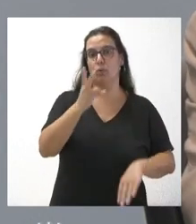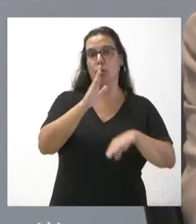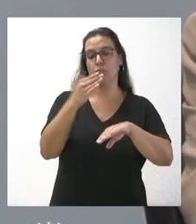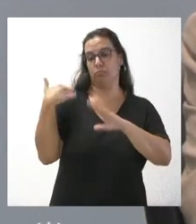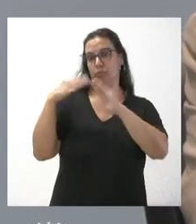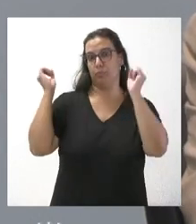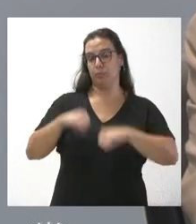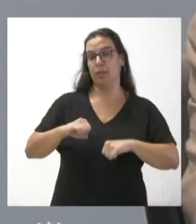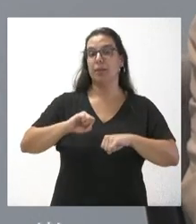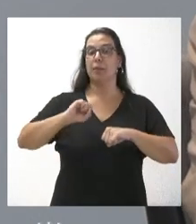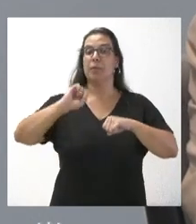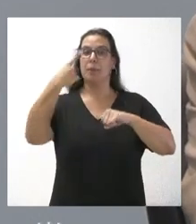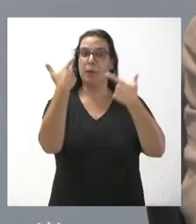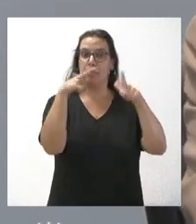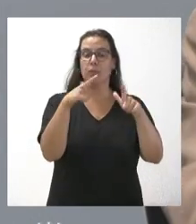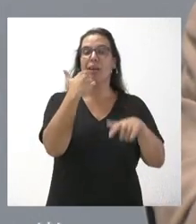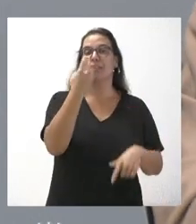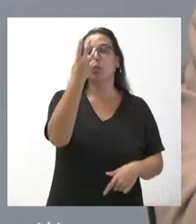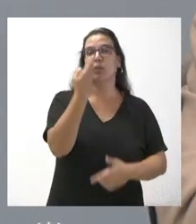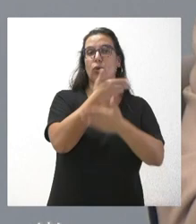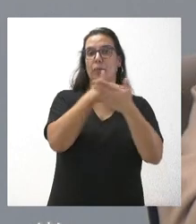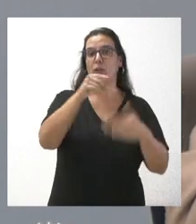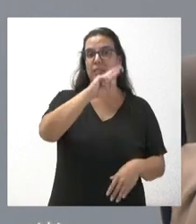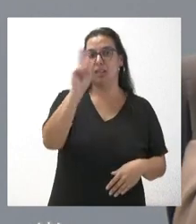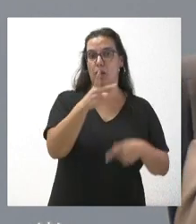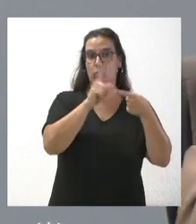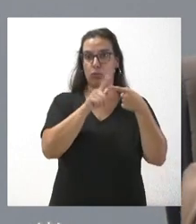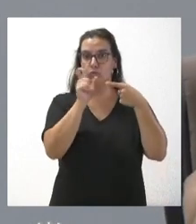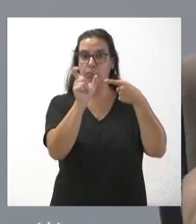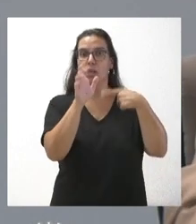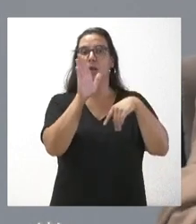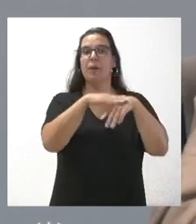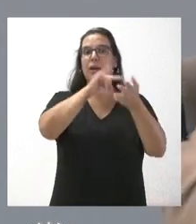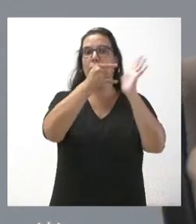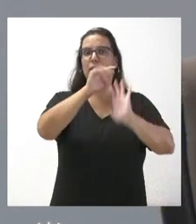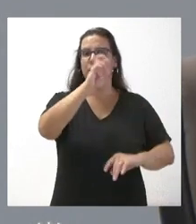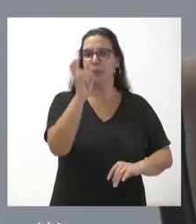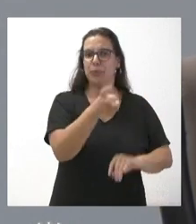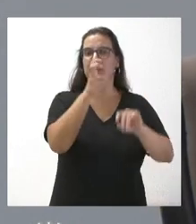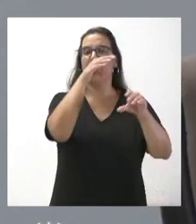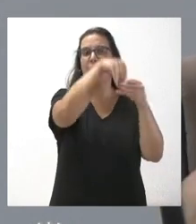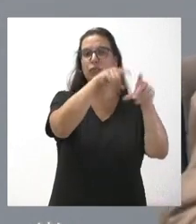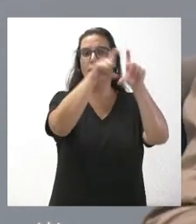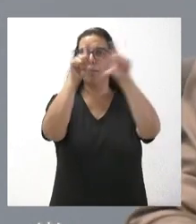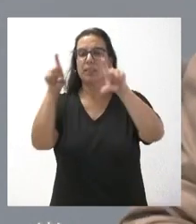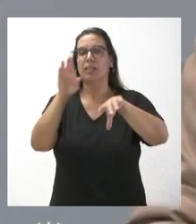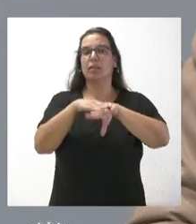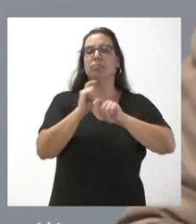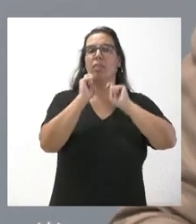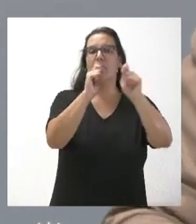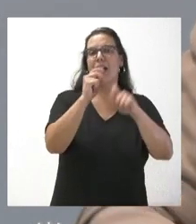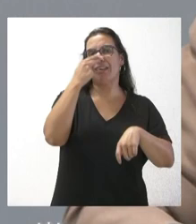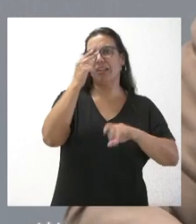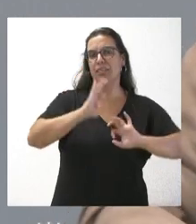Hay un primer bloque de casi 4 millones de euros para diversos proyectos empresariales de declaración de interés